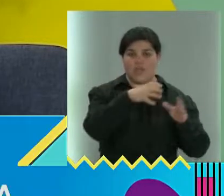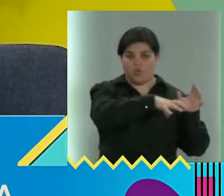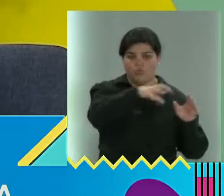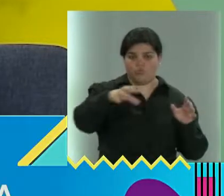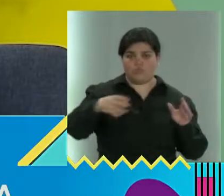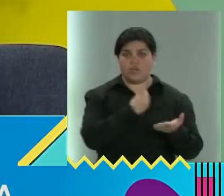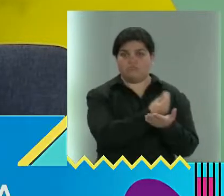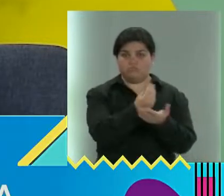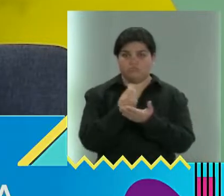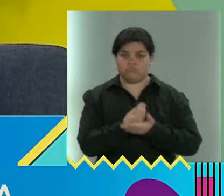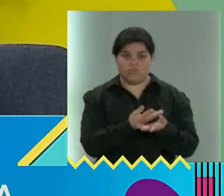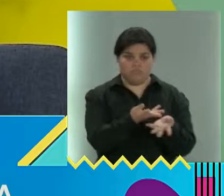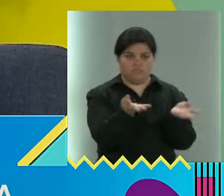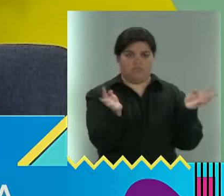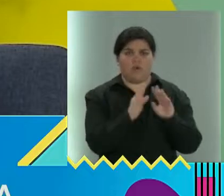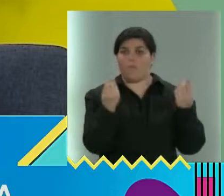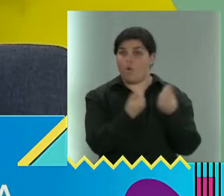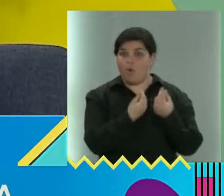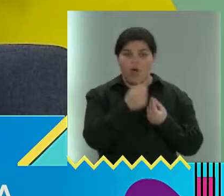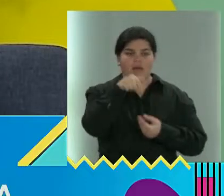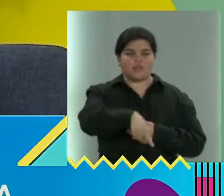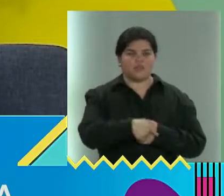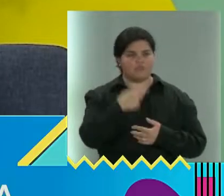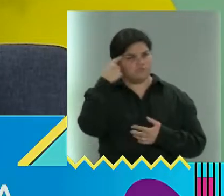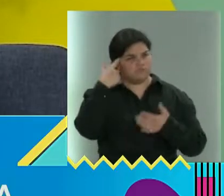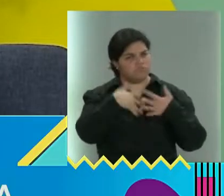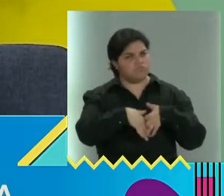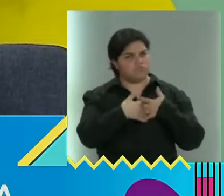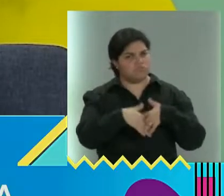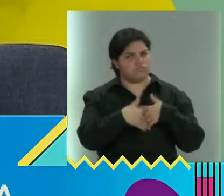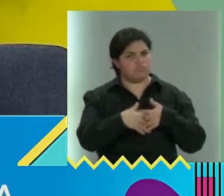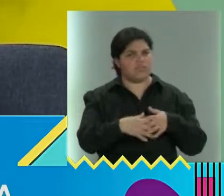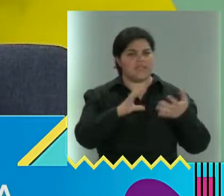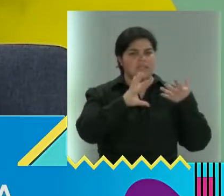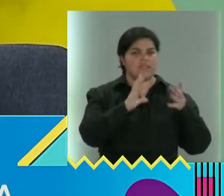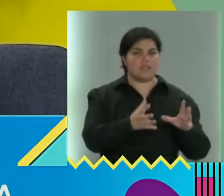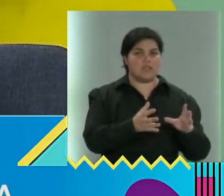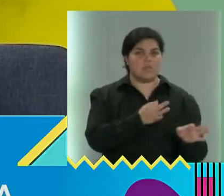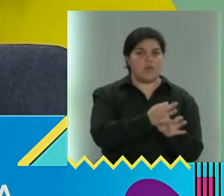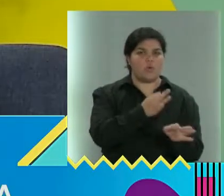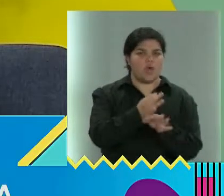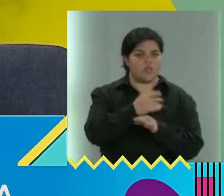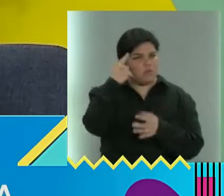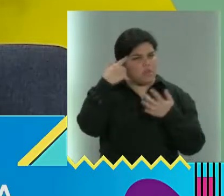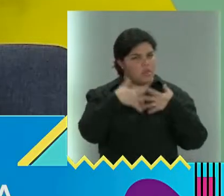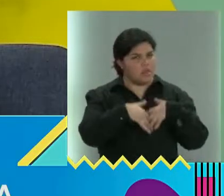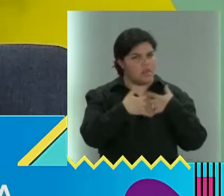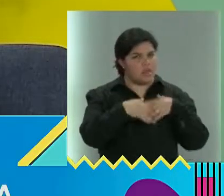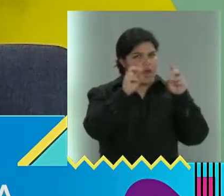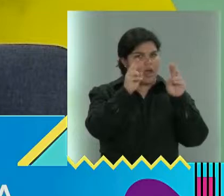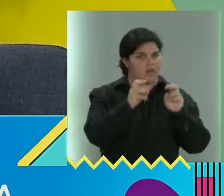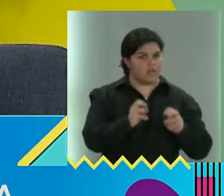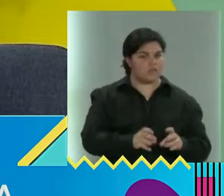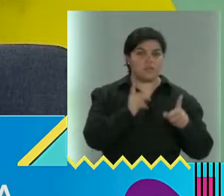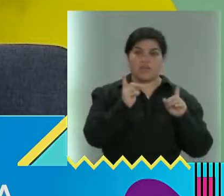nos permiten replantear el sistema educativo, y nos permite mirarnos,